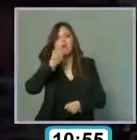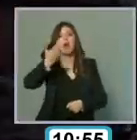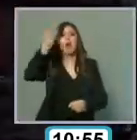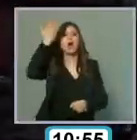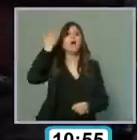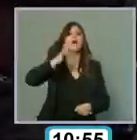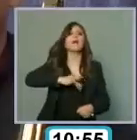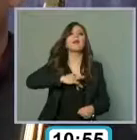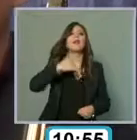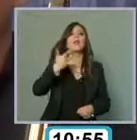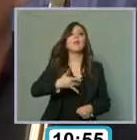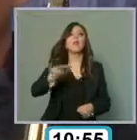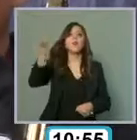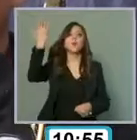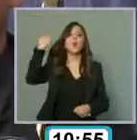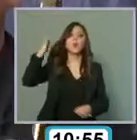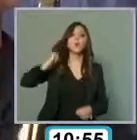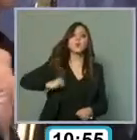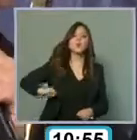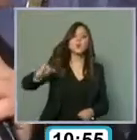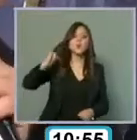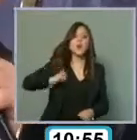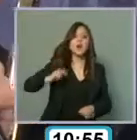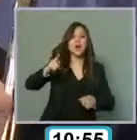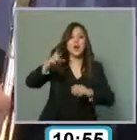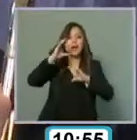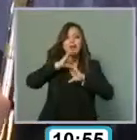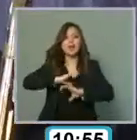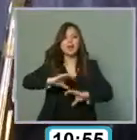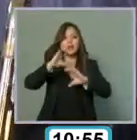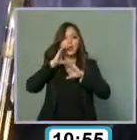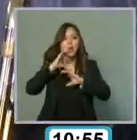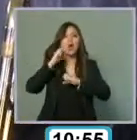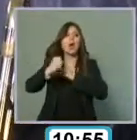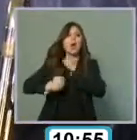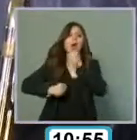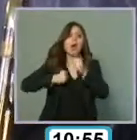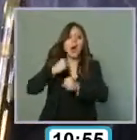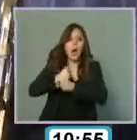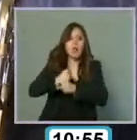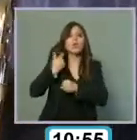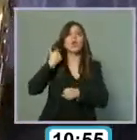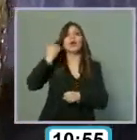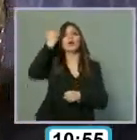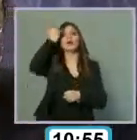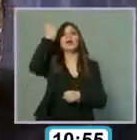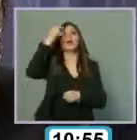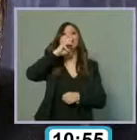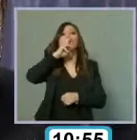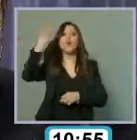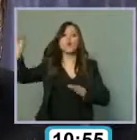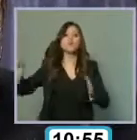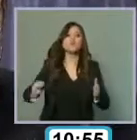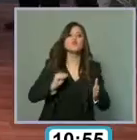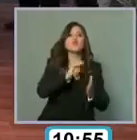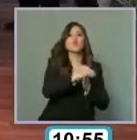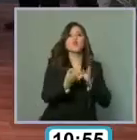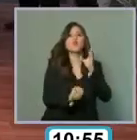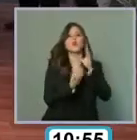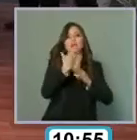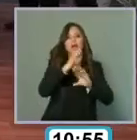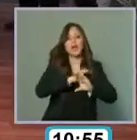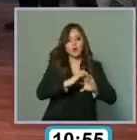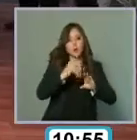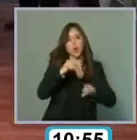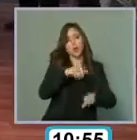y todo el rollo. Son pues, está canciones padre. que fueron covers hace bastantes años y hoy los queremos dar un toque de Banda Playa Grande, rejuvenecerlos más que nada.